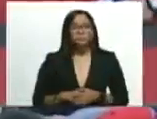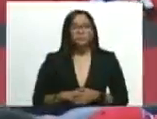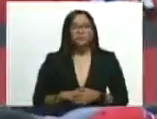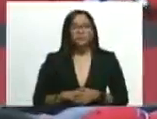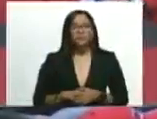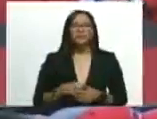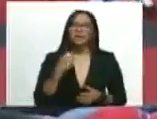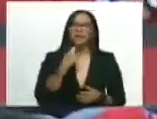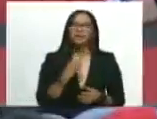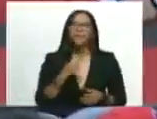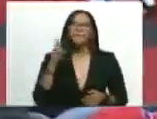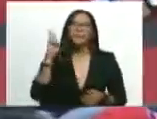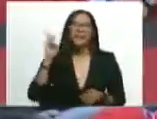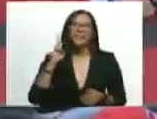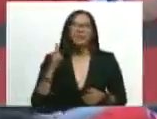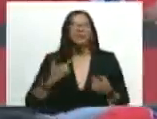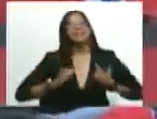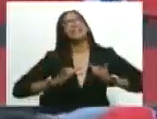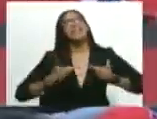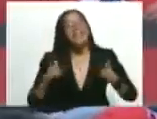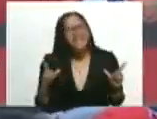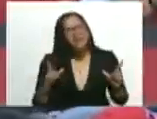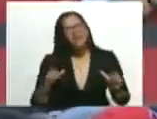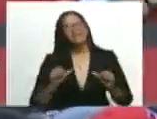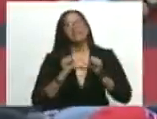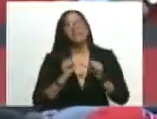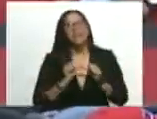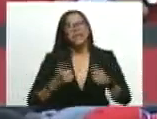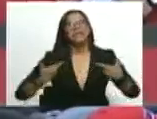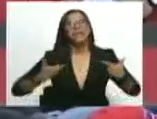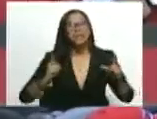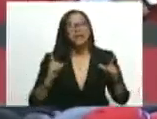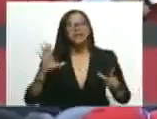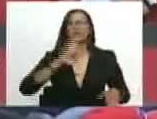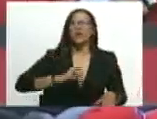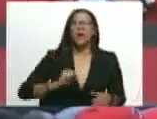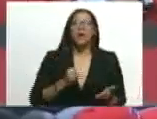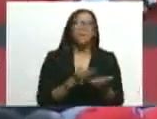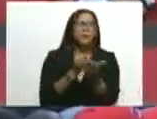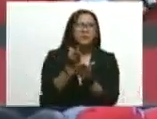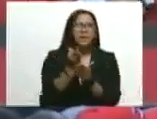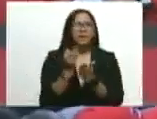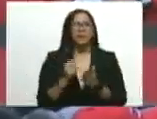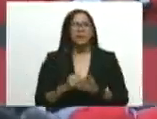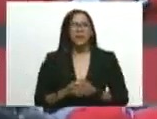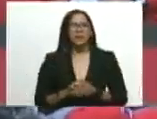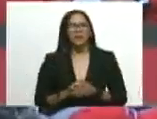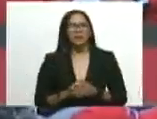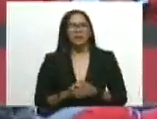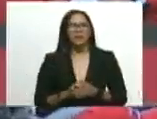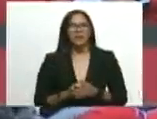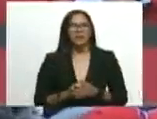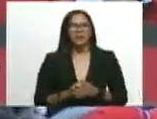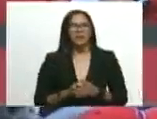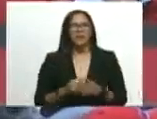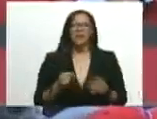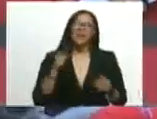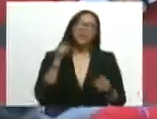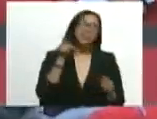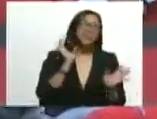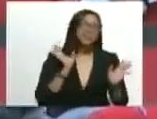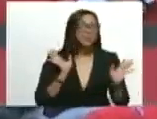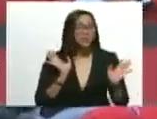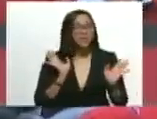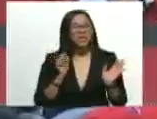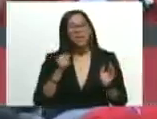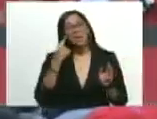ha plantado decirle Venezuela es libre y será libre y soberana por siempre ese europeo ustedes vean